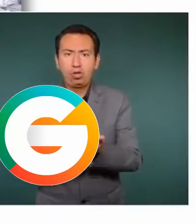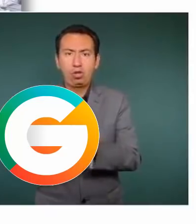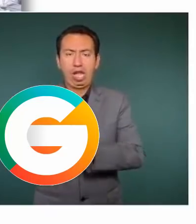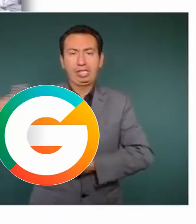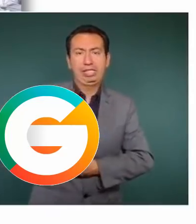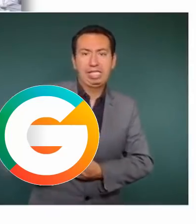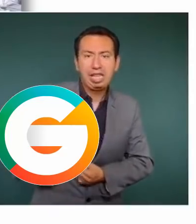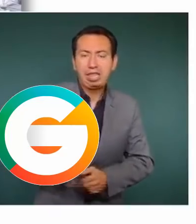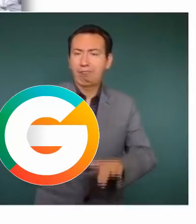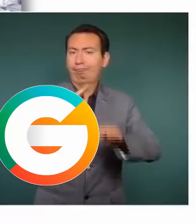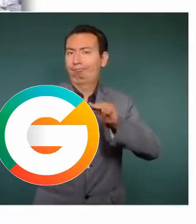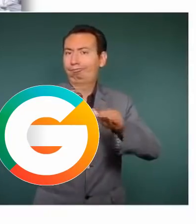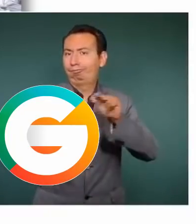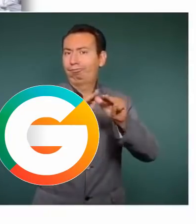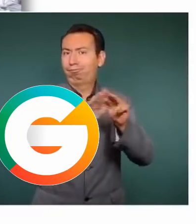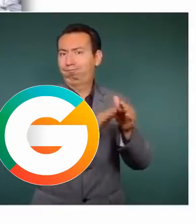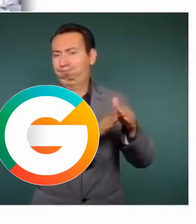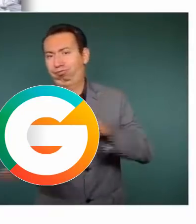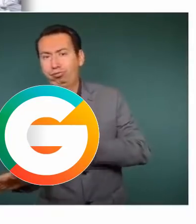ferroviario, empleando